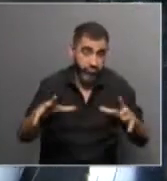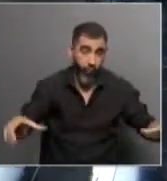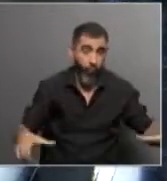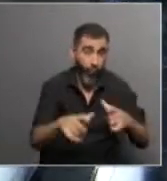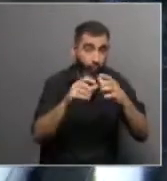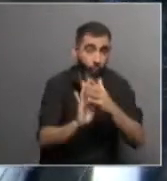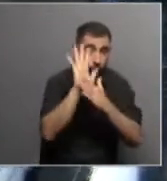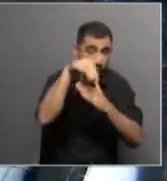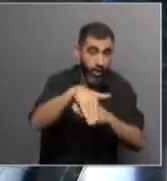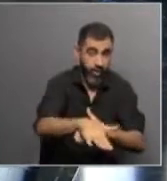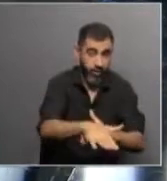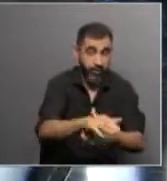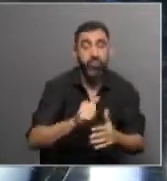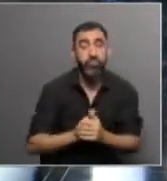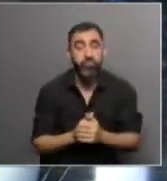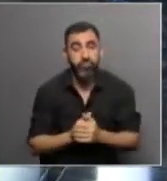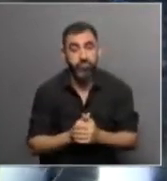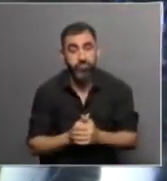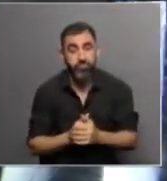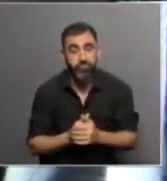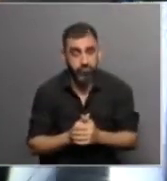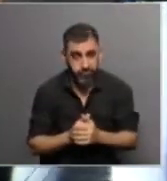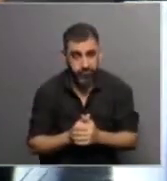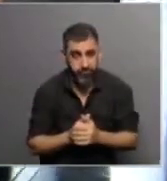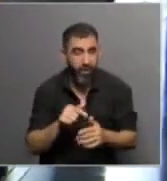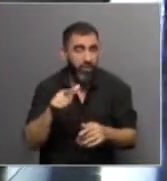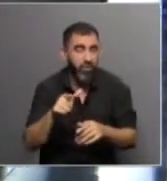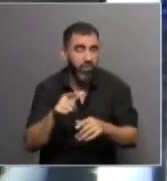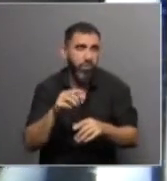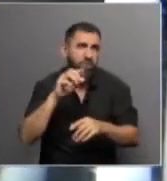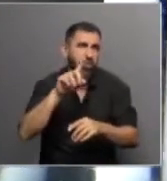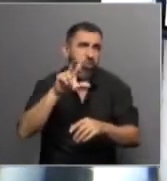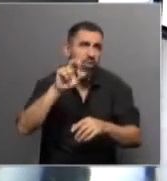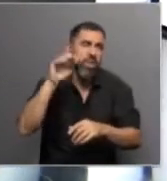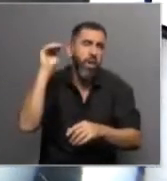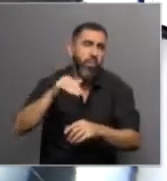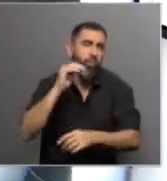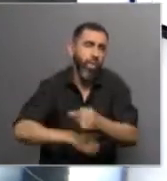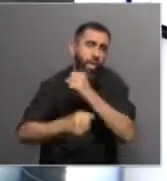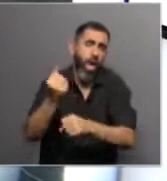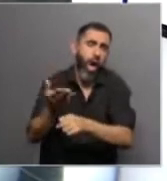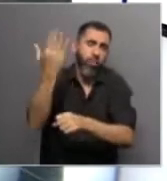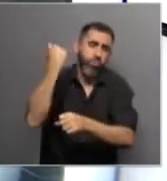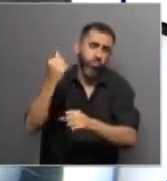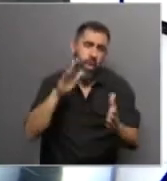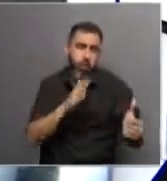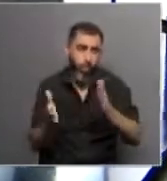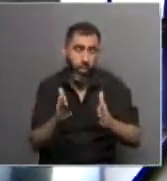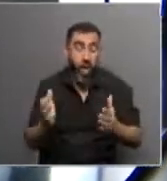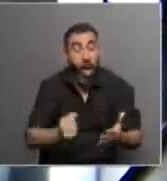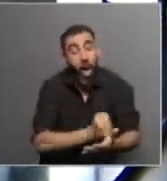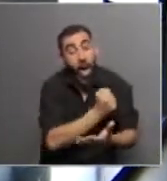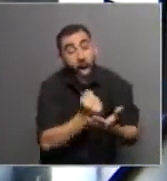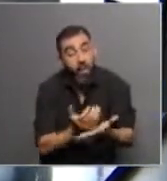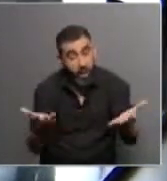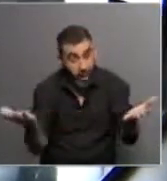que ese magmatismo databa de 130 millones de años y era hasta ahora